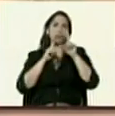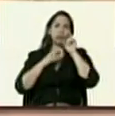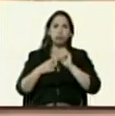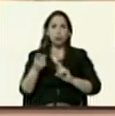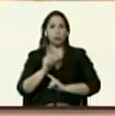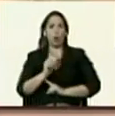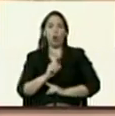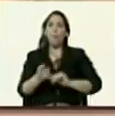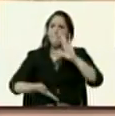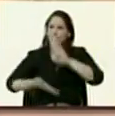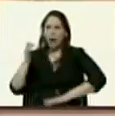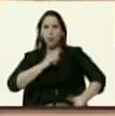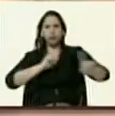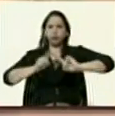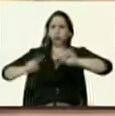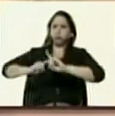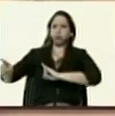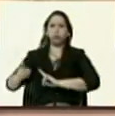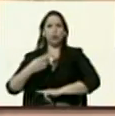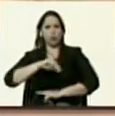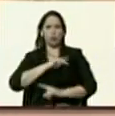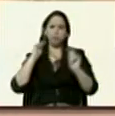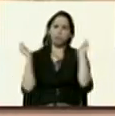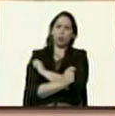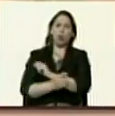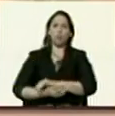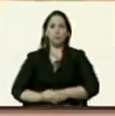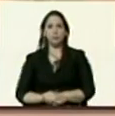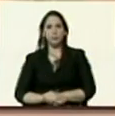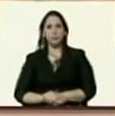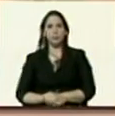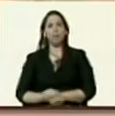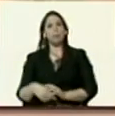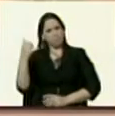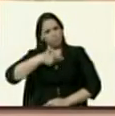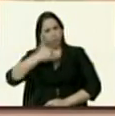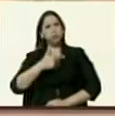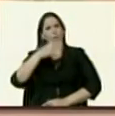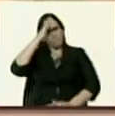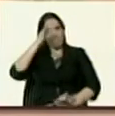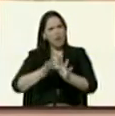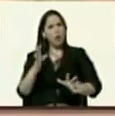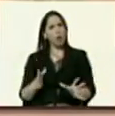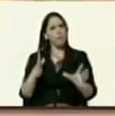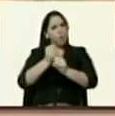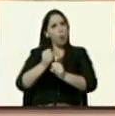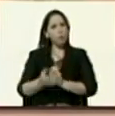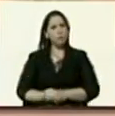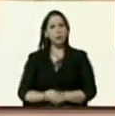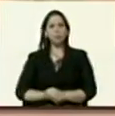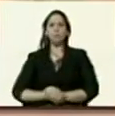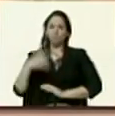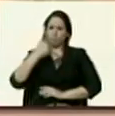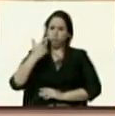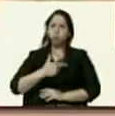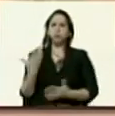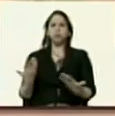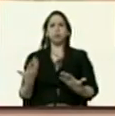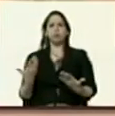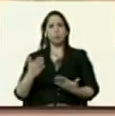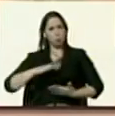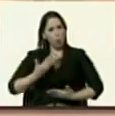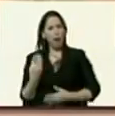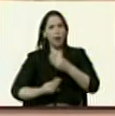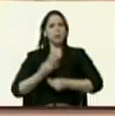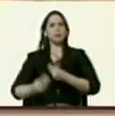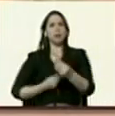Nosotros vamos a la acción transformadora, con optimismo, con fe, con confianza, con ganas,